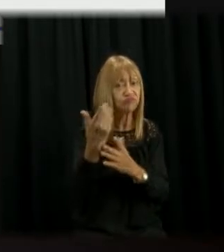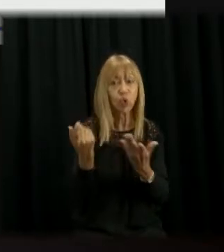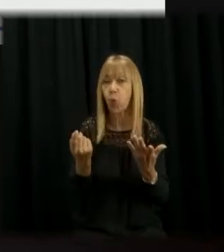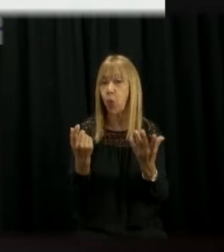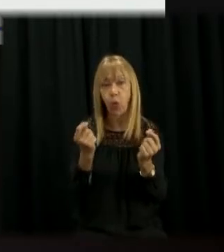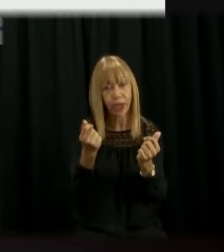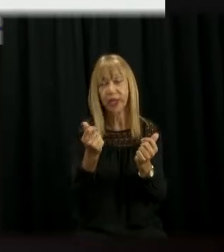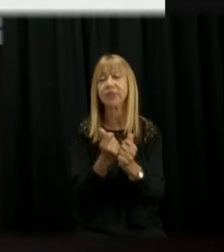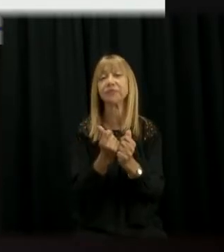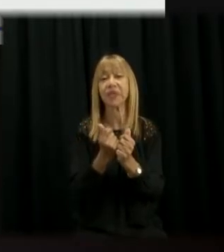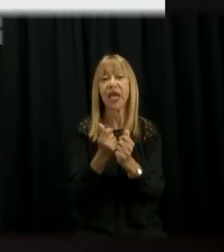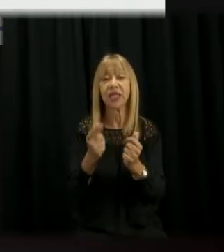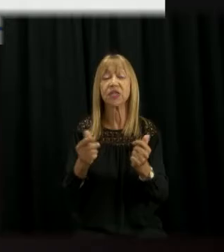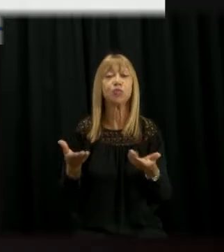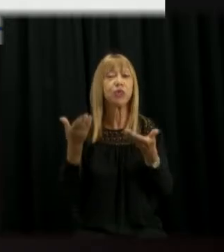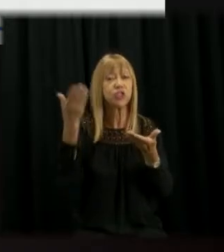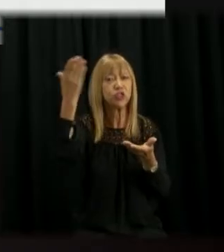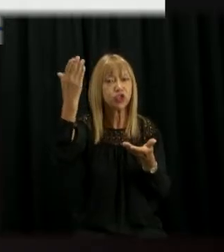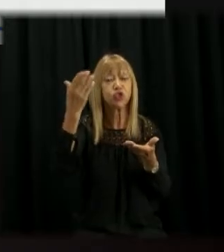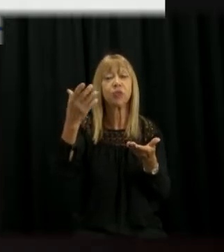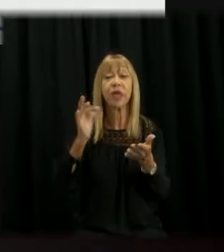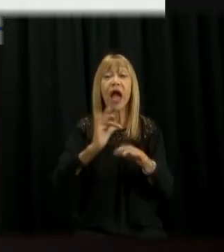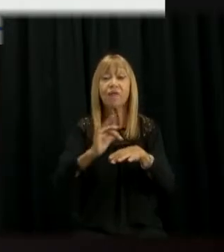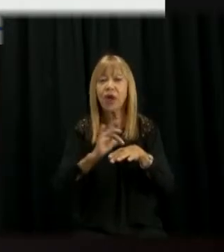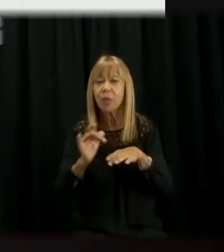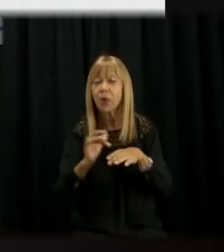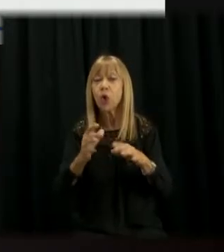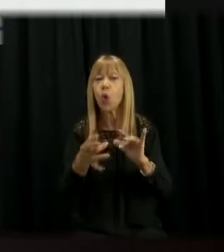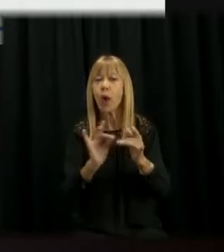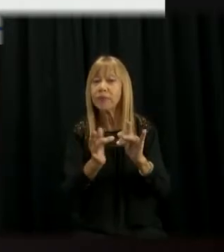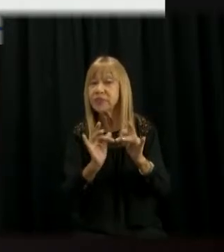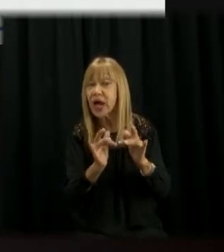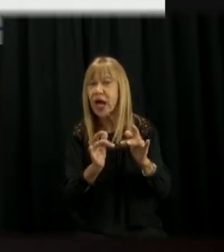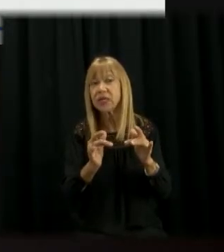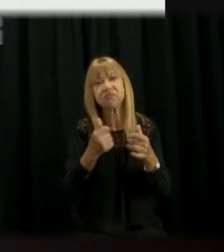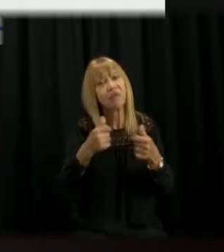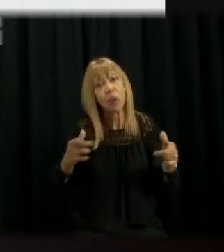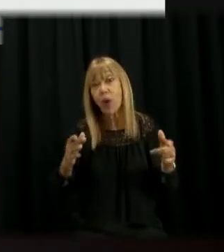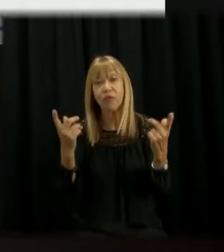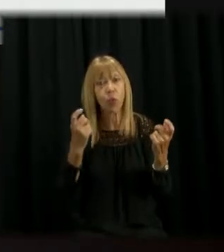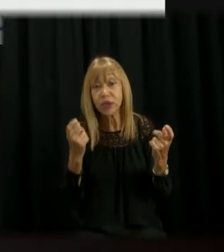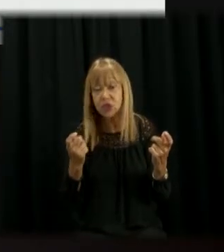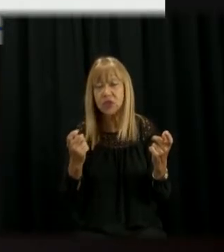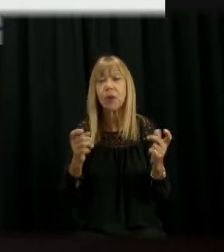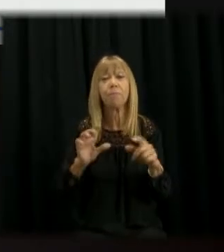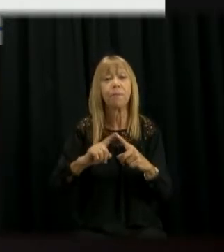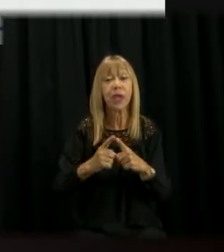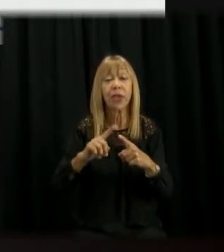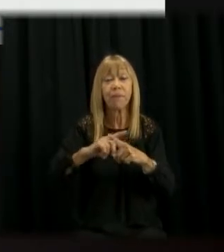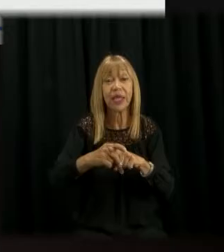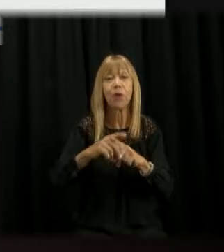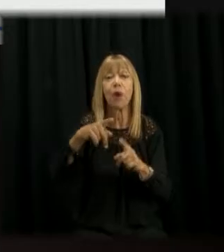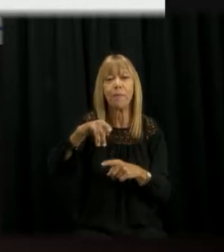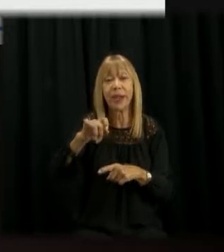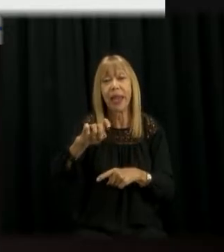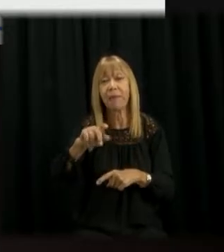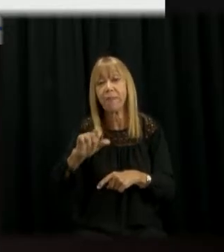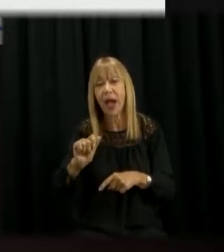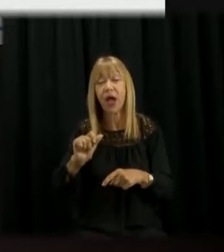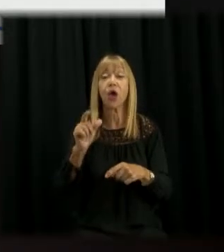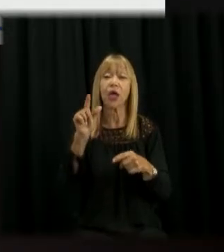iré prácticamente rápido sobre ellas, y esta presentación va a estar disponible en el website para los que tengan preguntas. Comenzando con